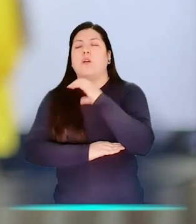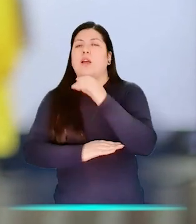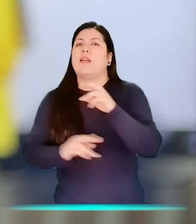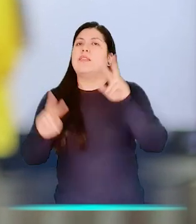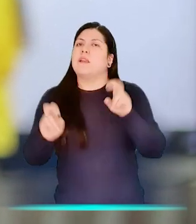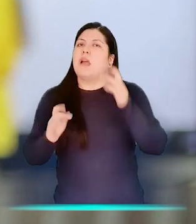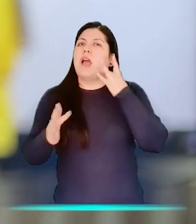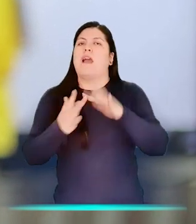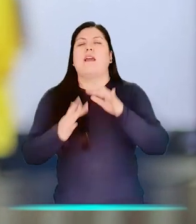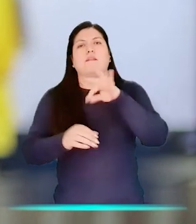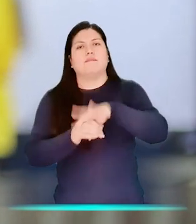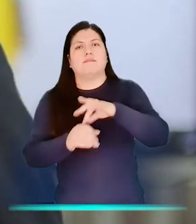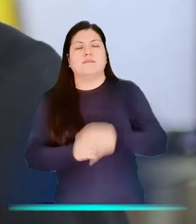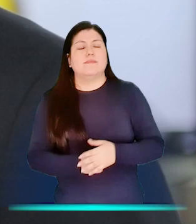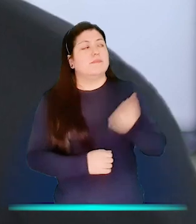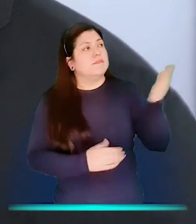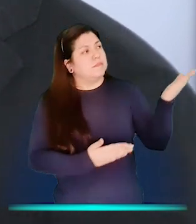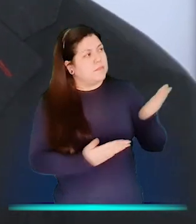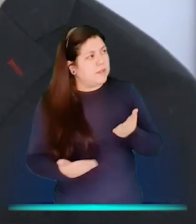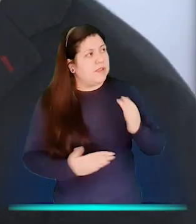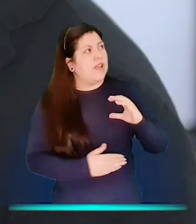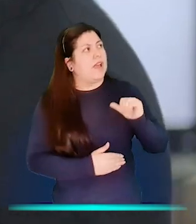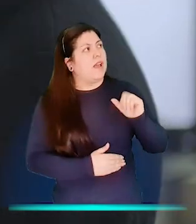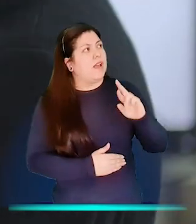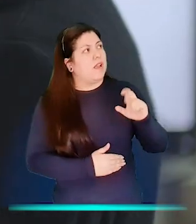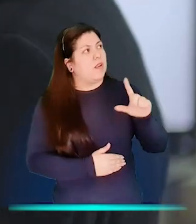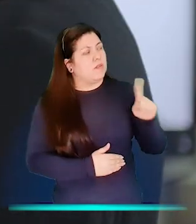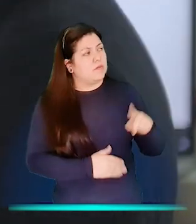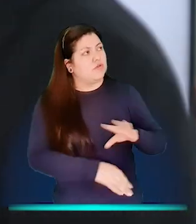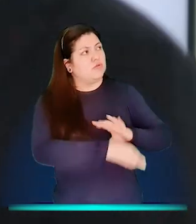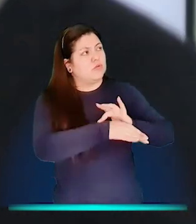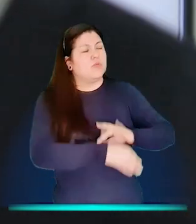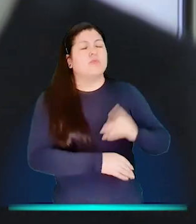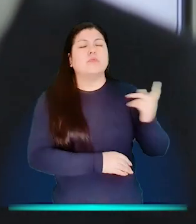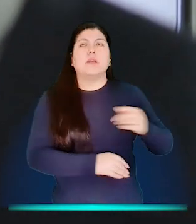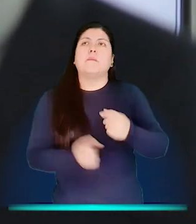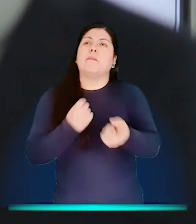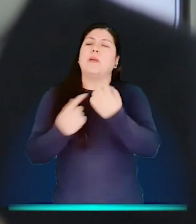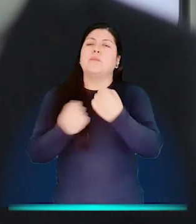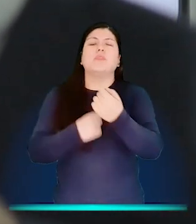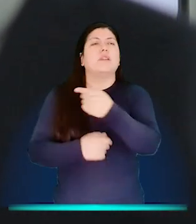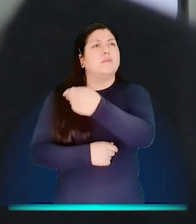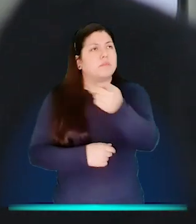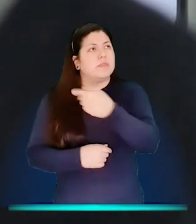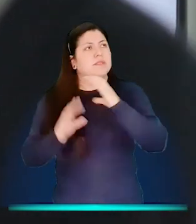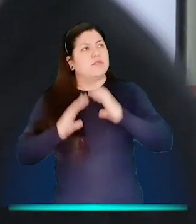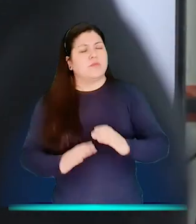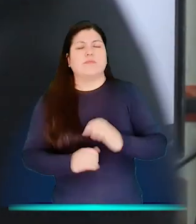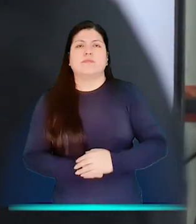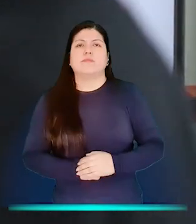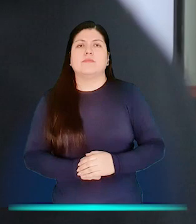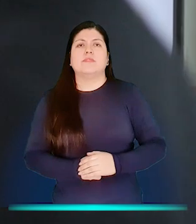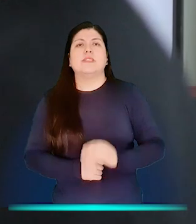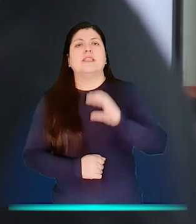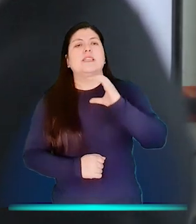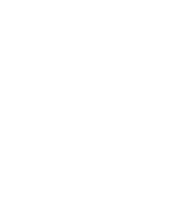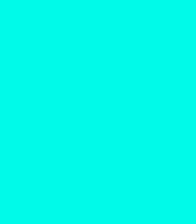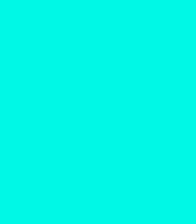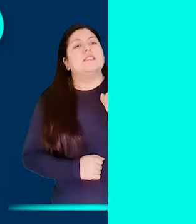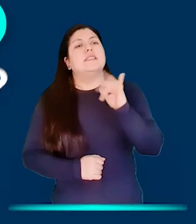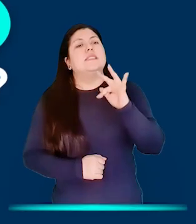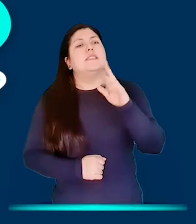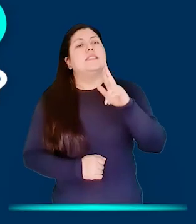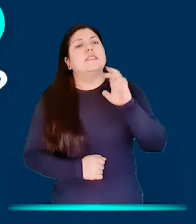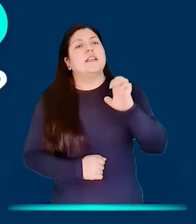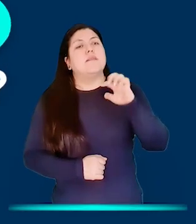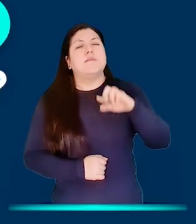la registraduría en temas electorales. Doctor Carlos Leiva, bienvenido. Y la primera pregunta viene de la ciudadanía. ¿Qué